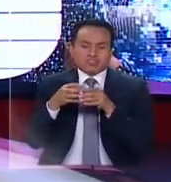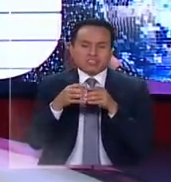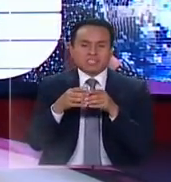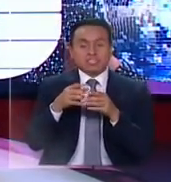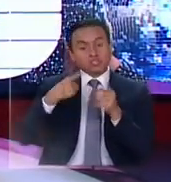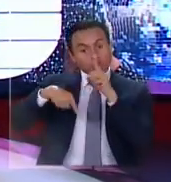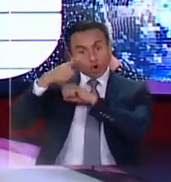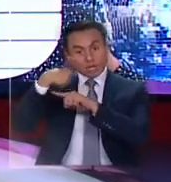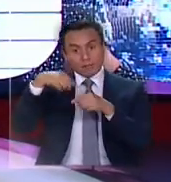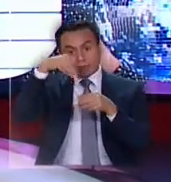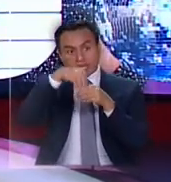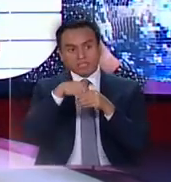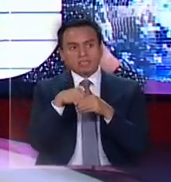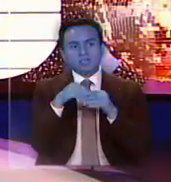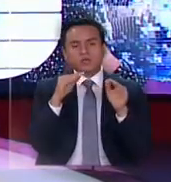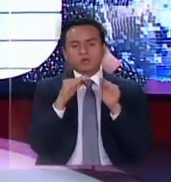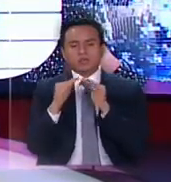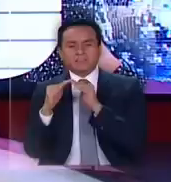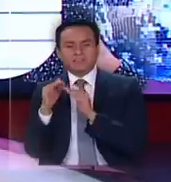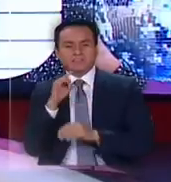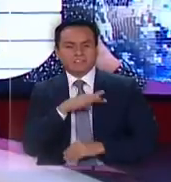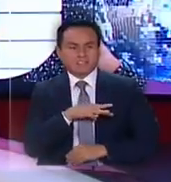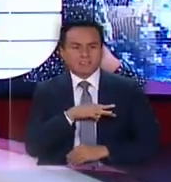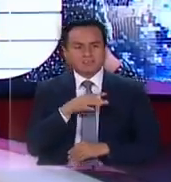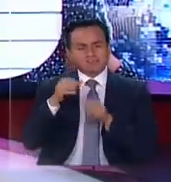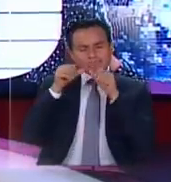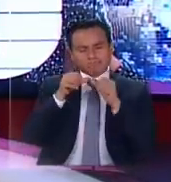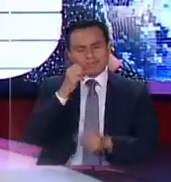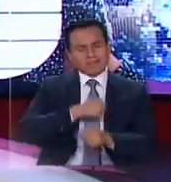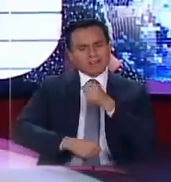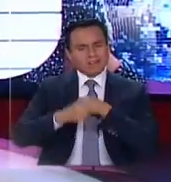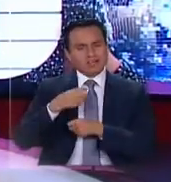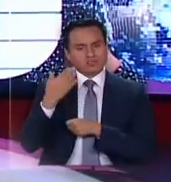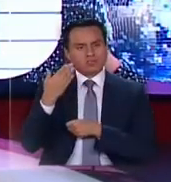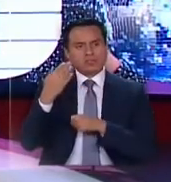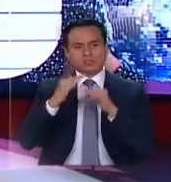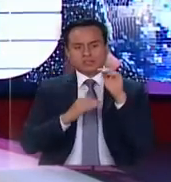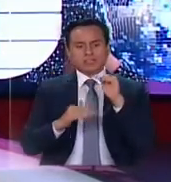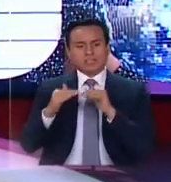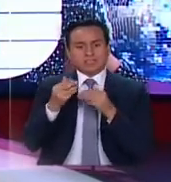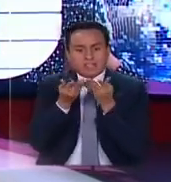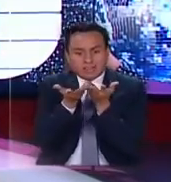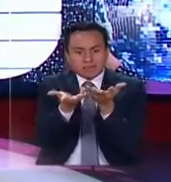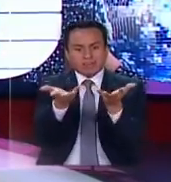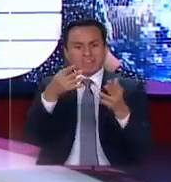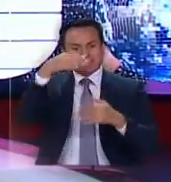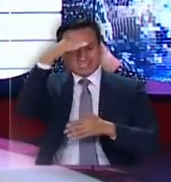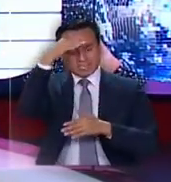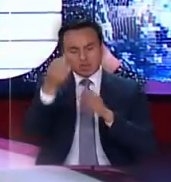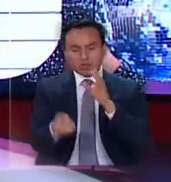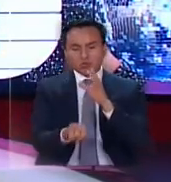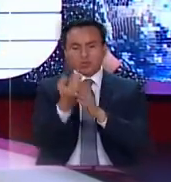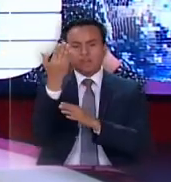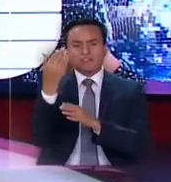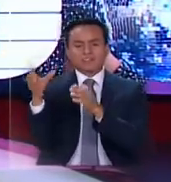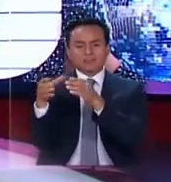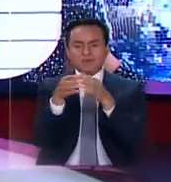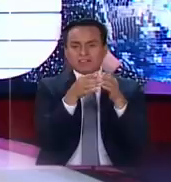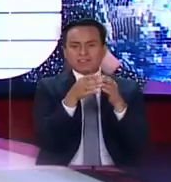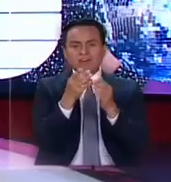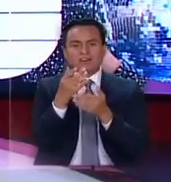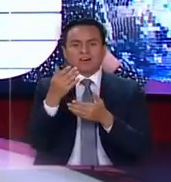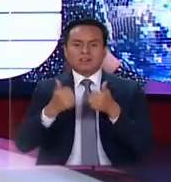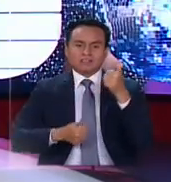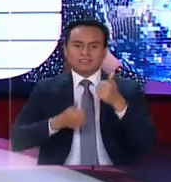historias fueron parte de los hogares de Chile por años y hoy traspasarán su experiencia a las nuevas camadas de artistas